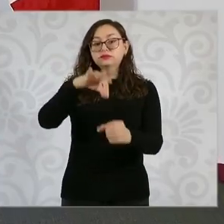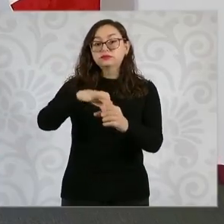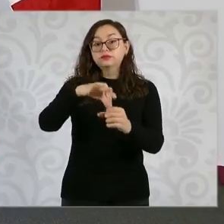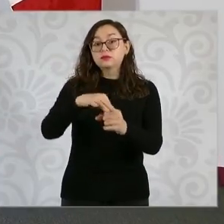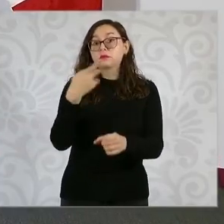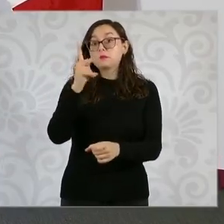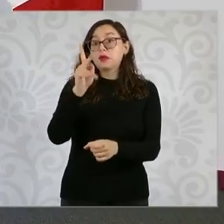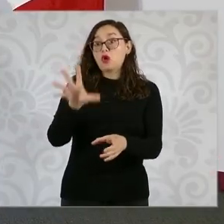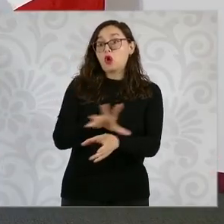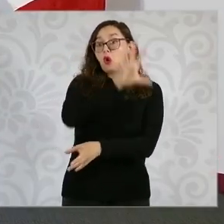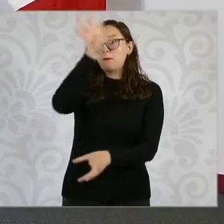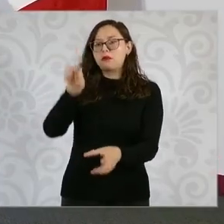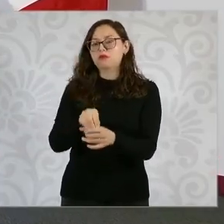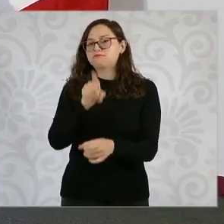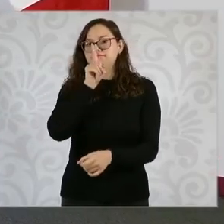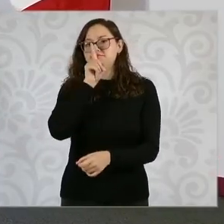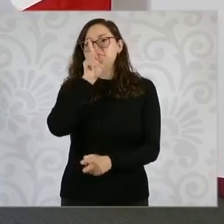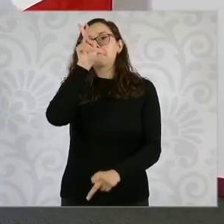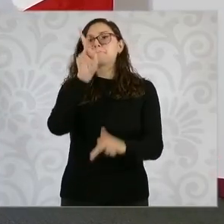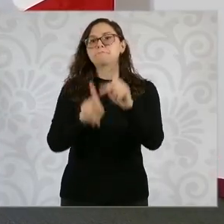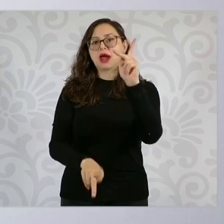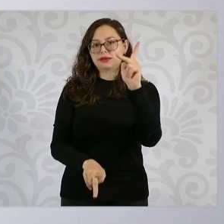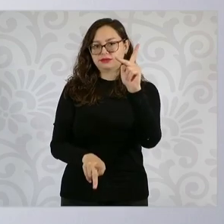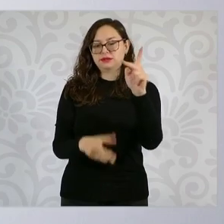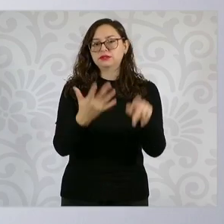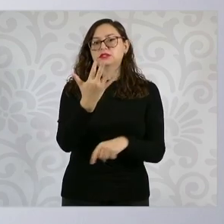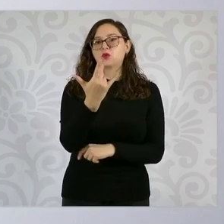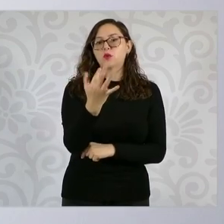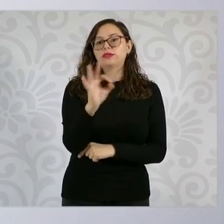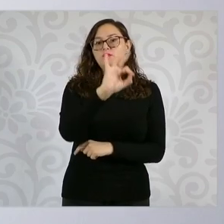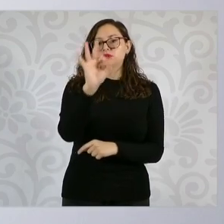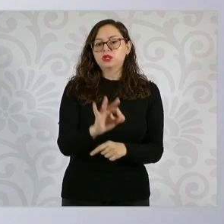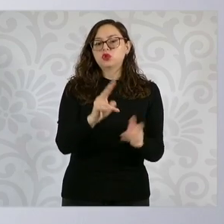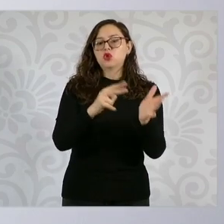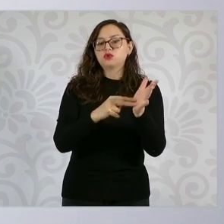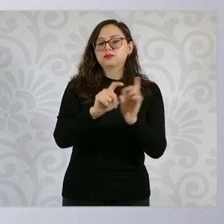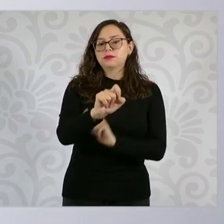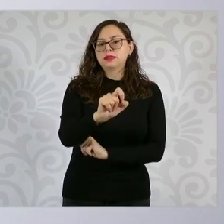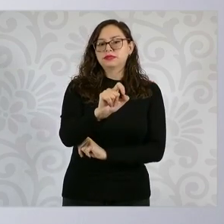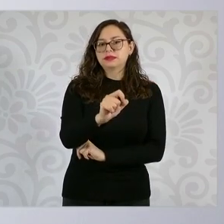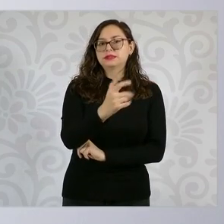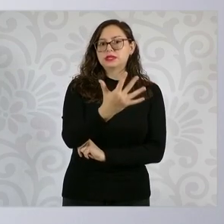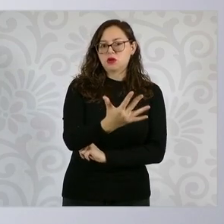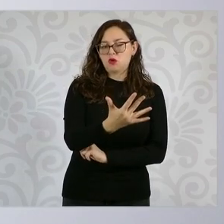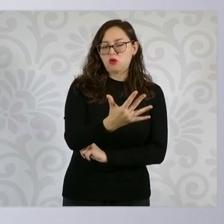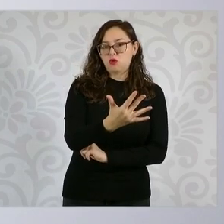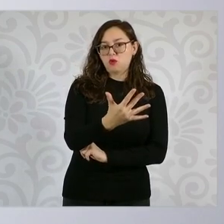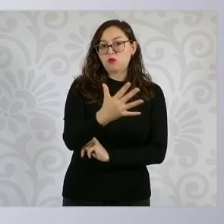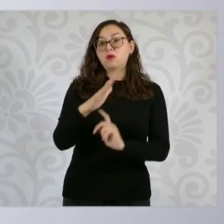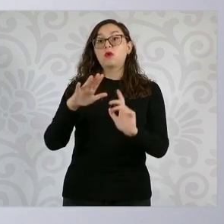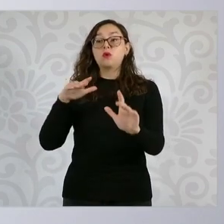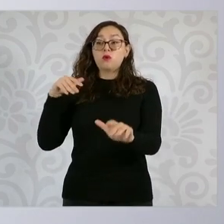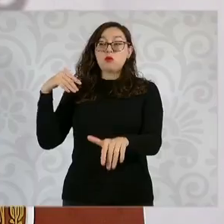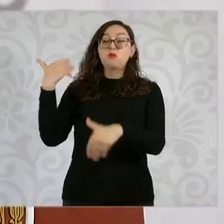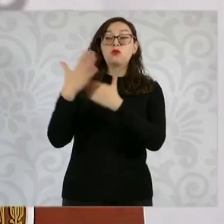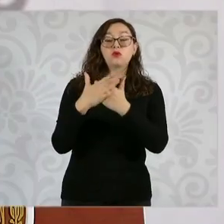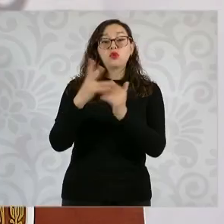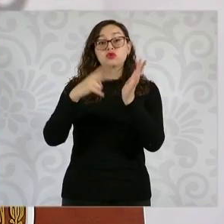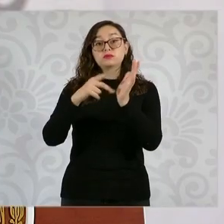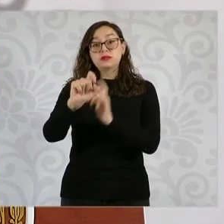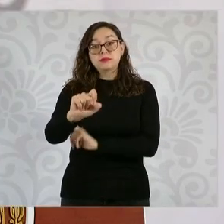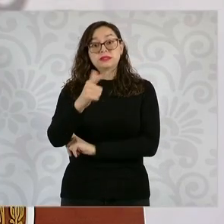una parte 2025 y la otra parte en 2027, de los federales.